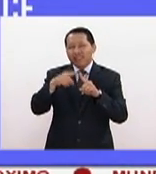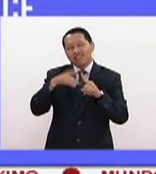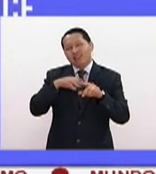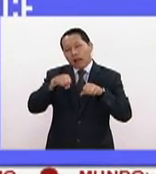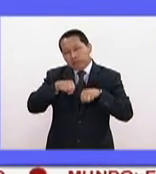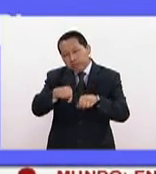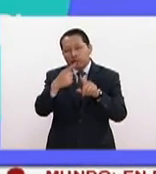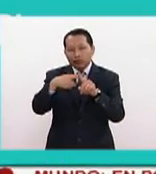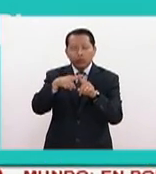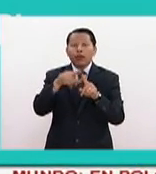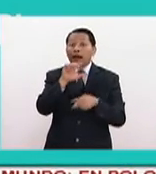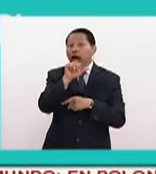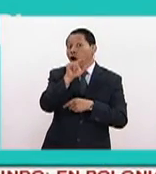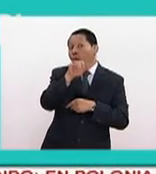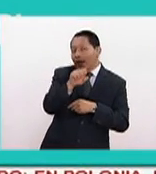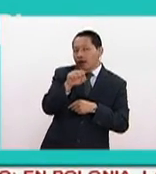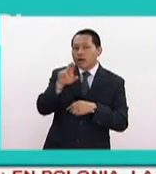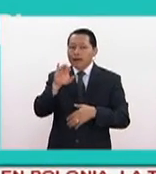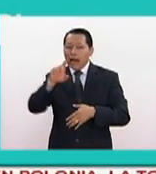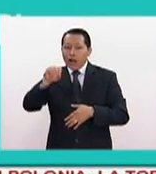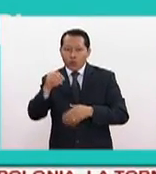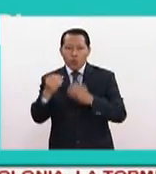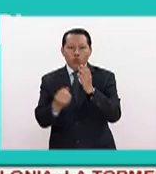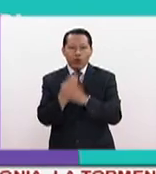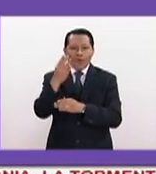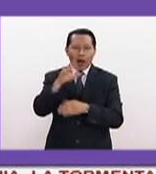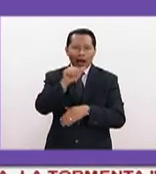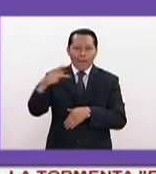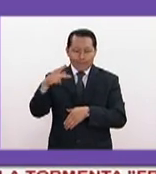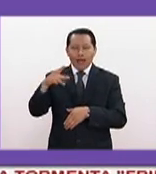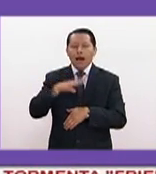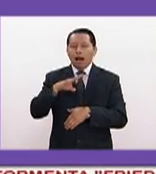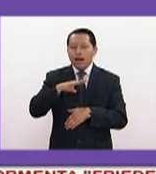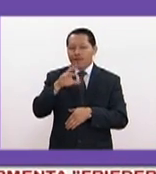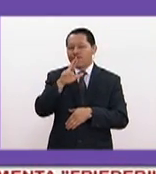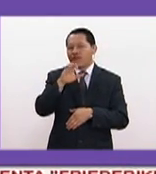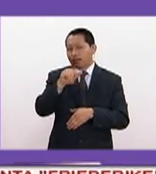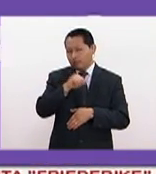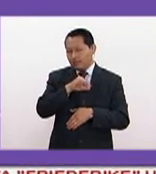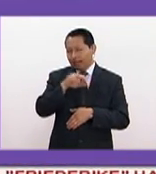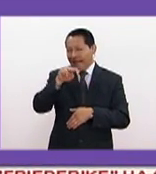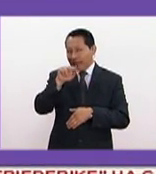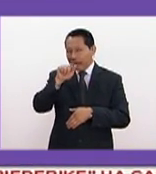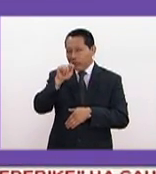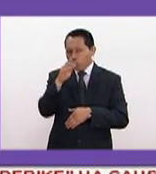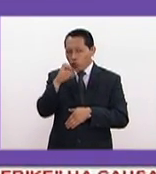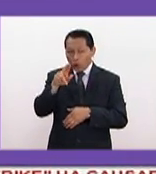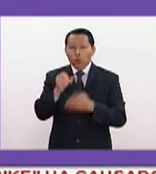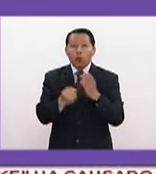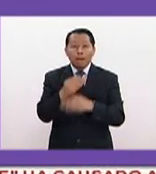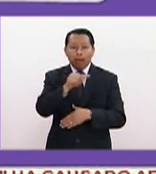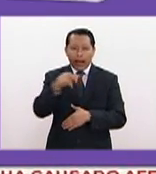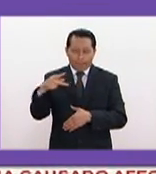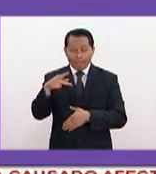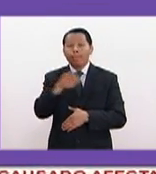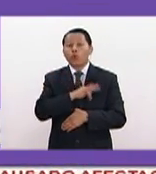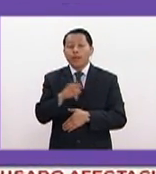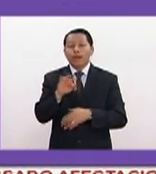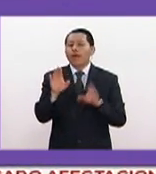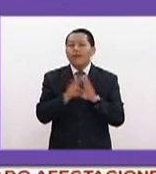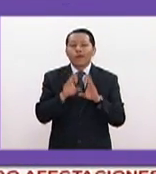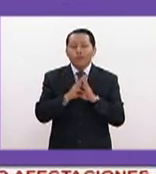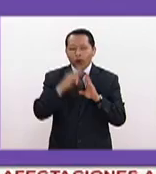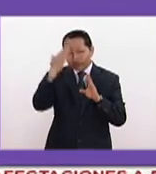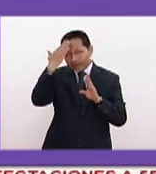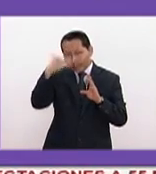autoservicio, Caroline y Ricardo crearon la plataforma Fresh Data Network y desarrollaron una app que le permite al consumidor